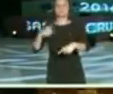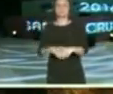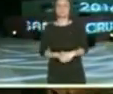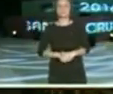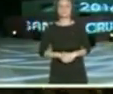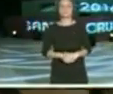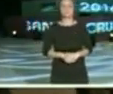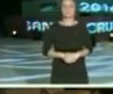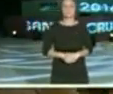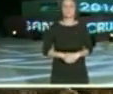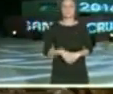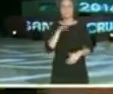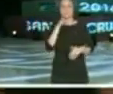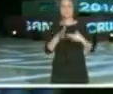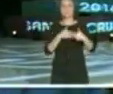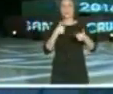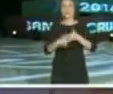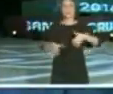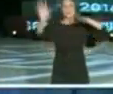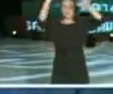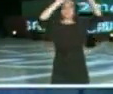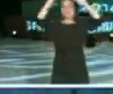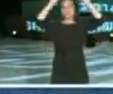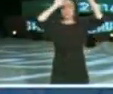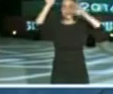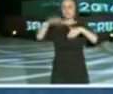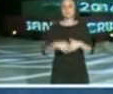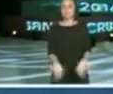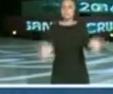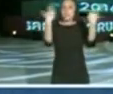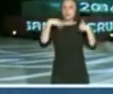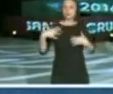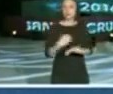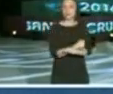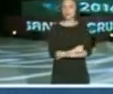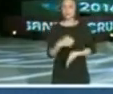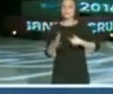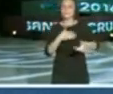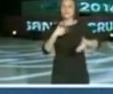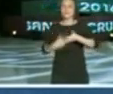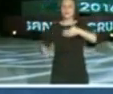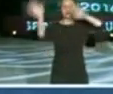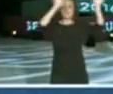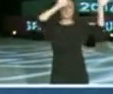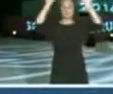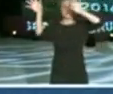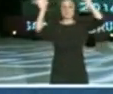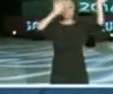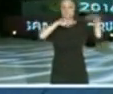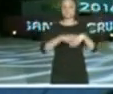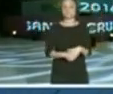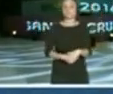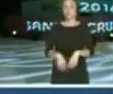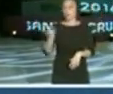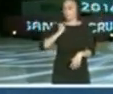Sube la mano para arriba, sube la mano para arriba, vamos todos, sube la mano para arriba, aprovecha que estamos de